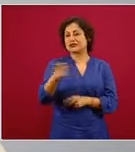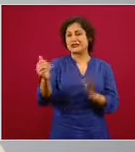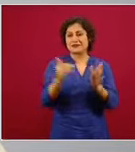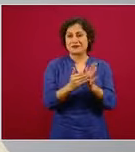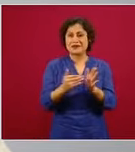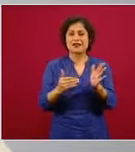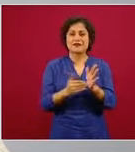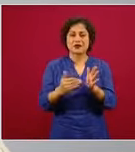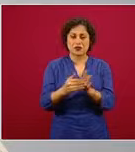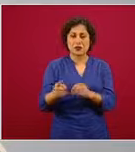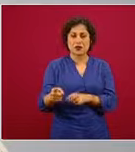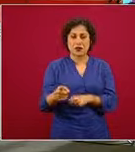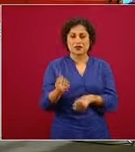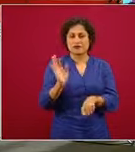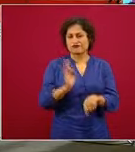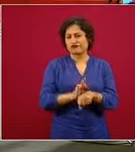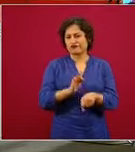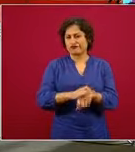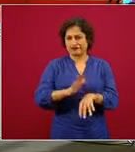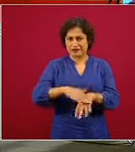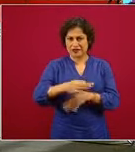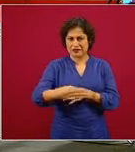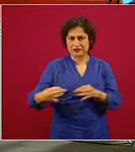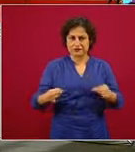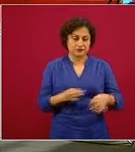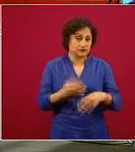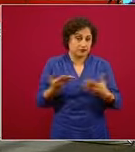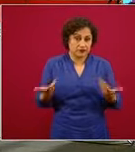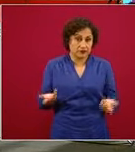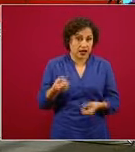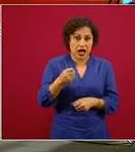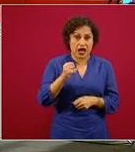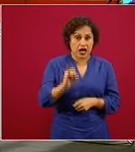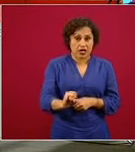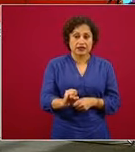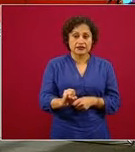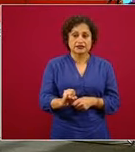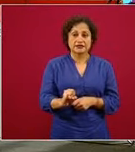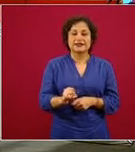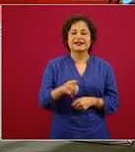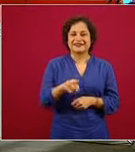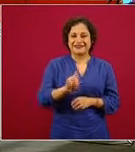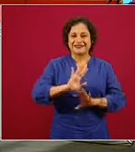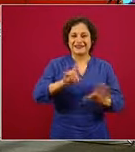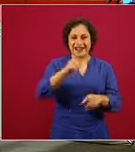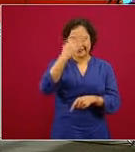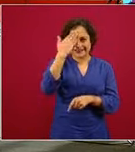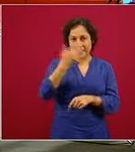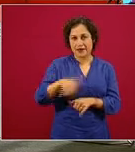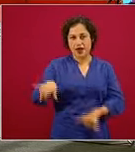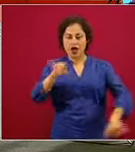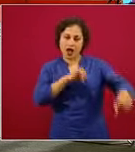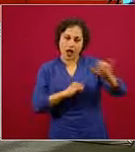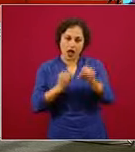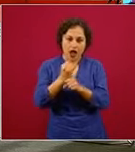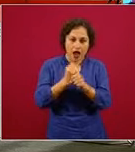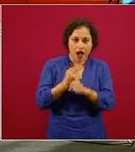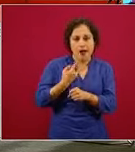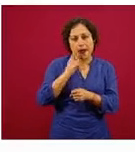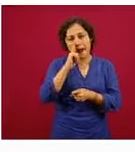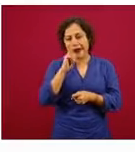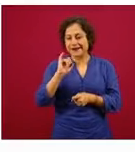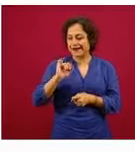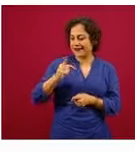ya aparece algo muy notorio. Los anticuerpos, las pruebas rápidas, la IgG, la IgM,